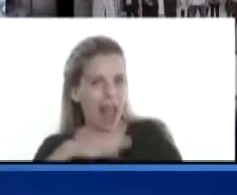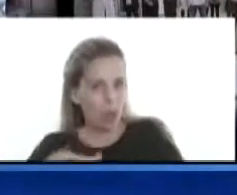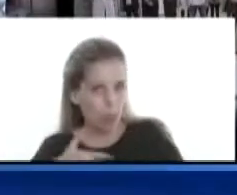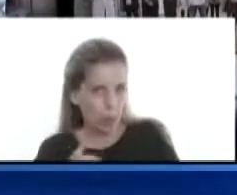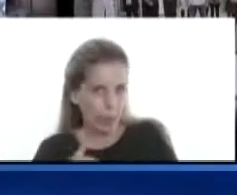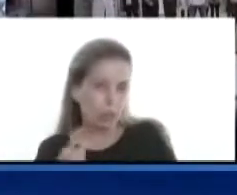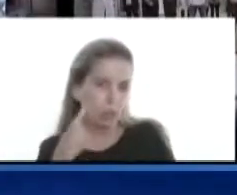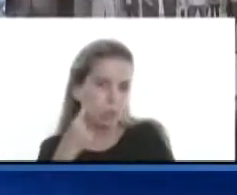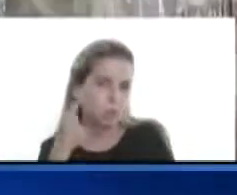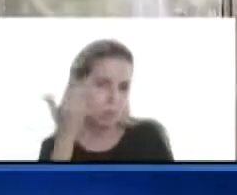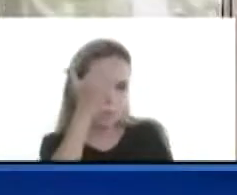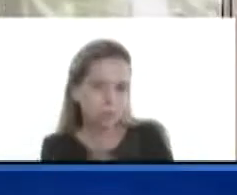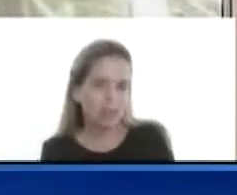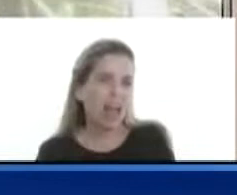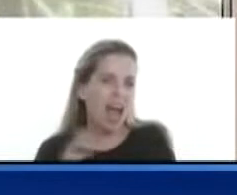lo conozco hace muchos años.